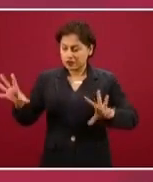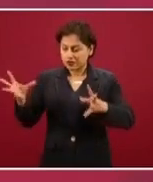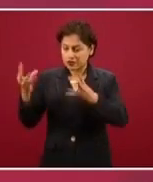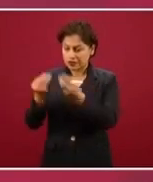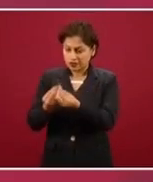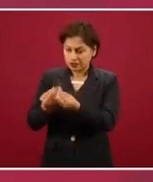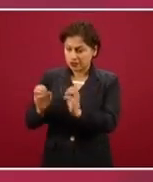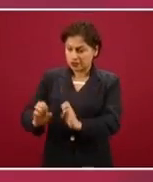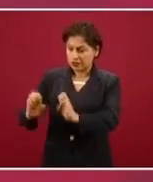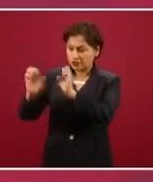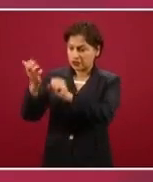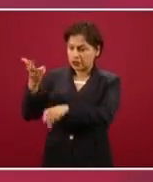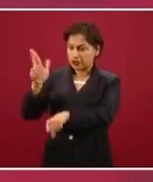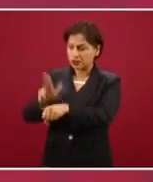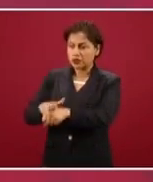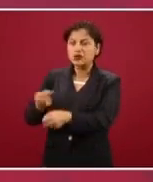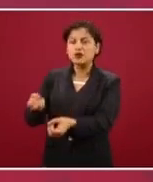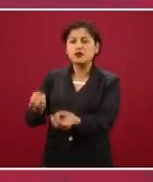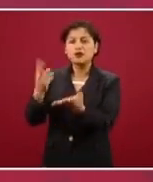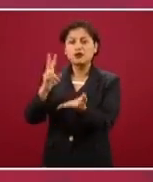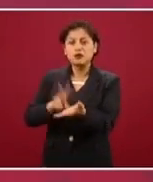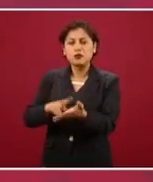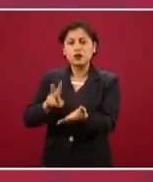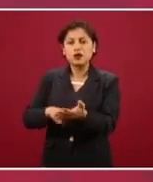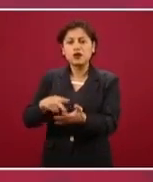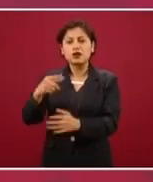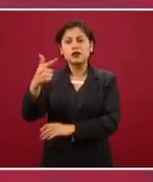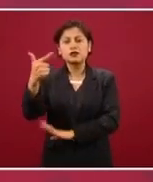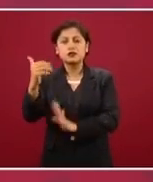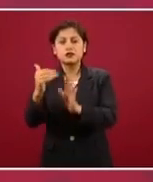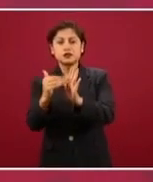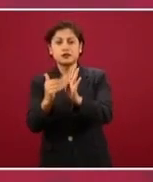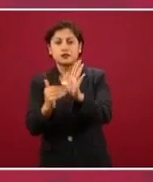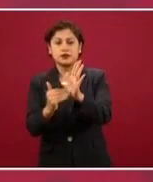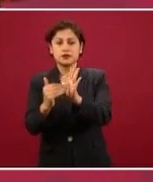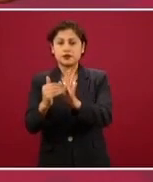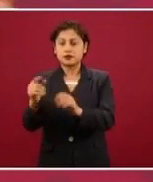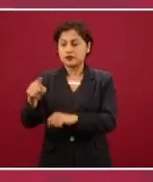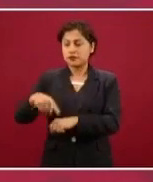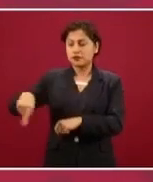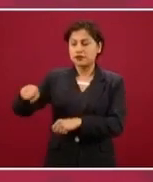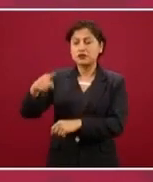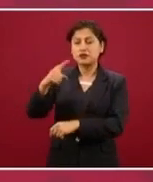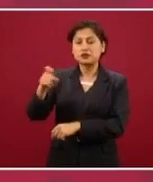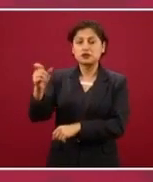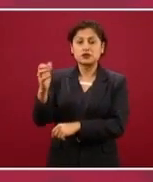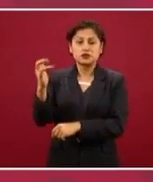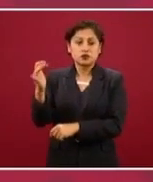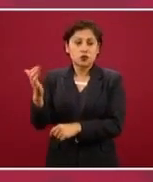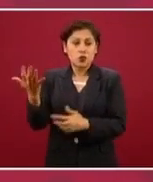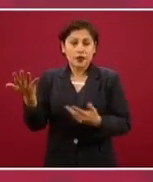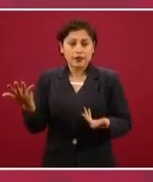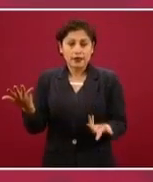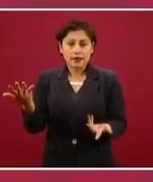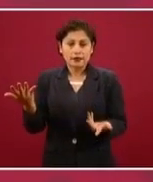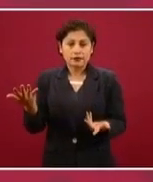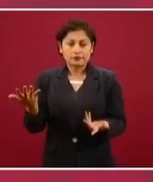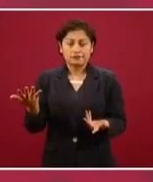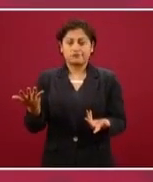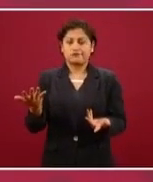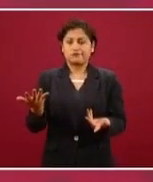millones para 350. Por poner un ejemplo,